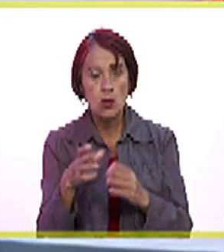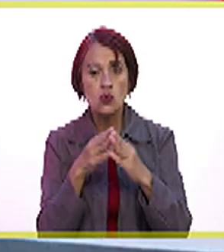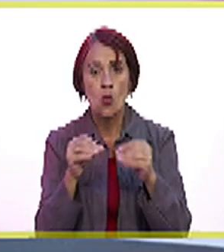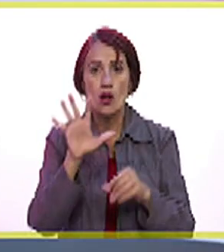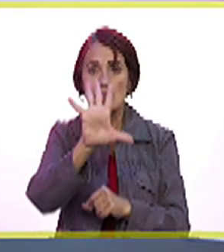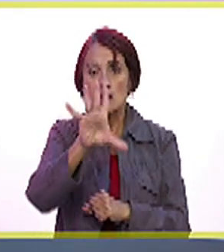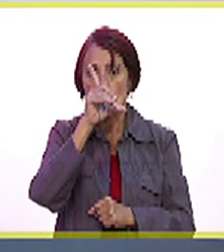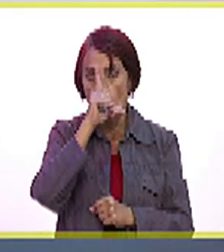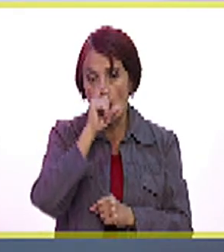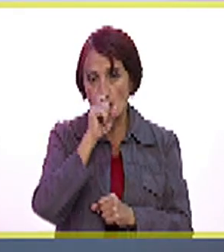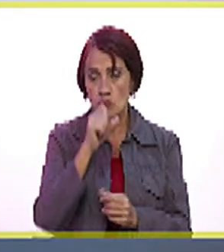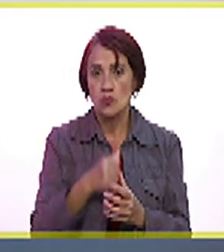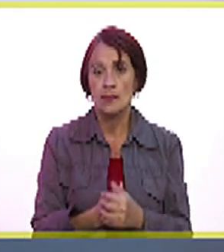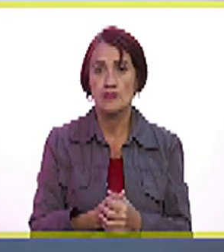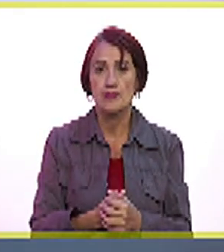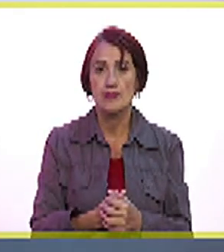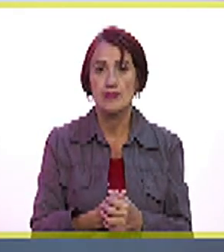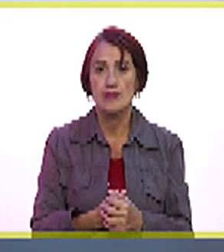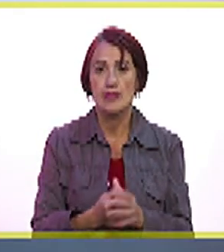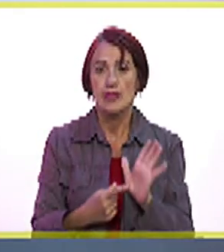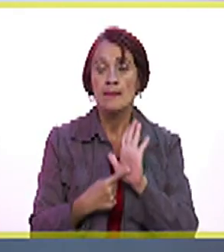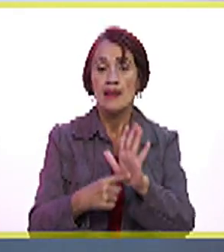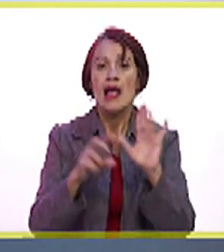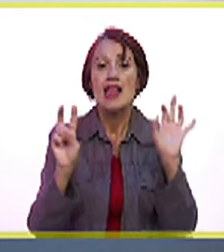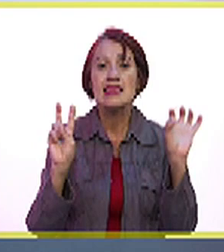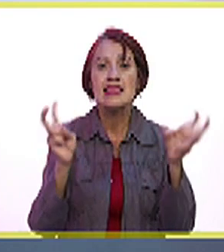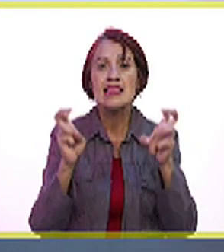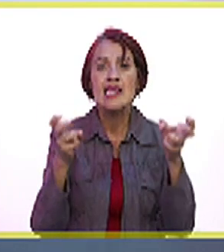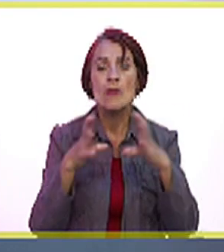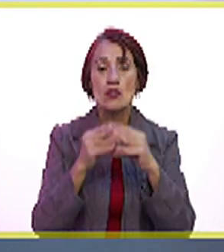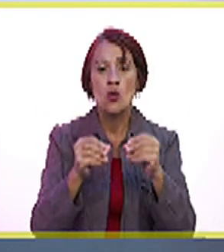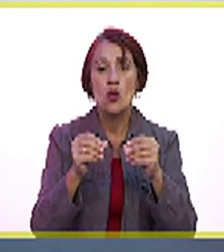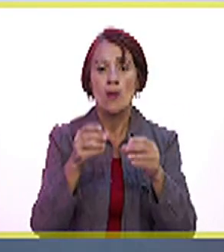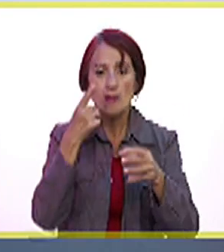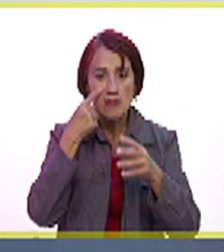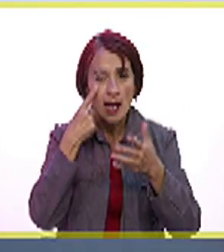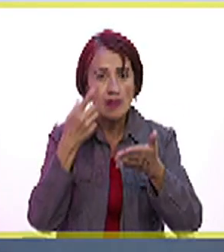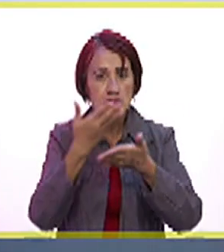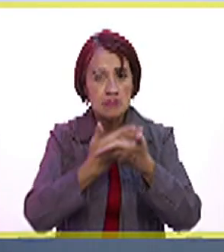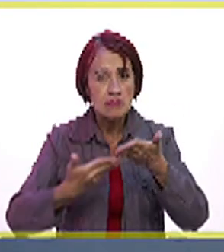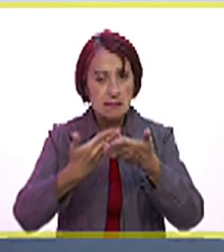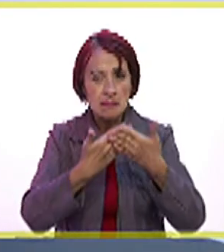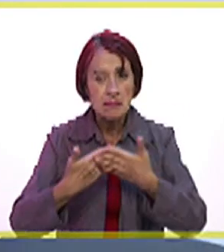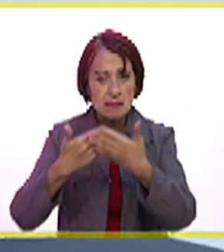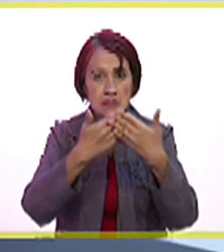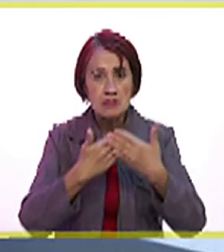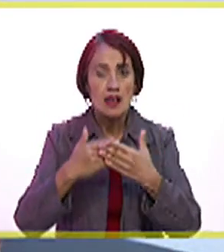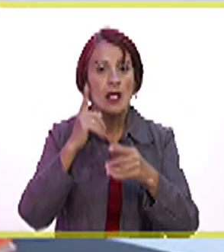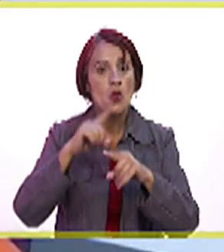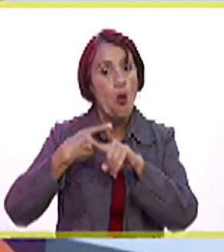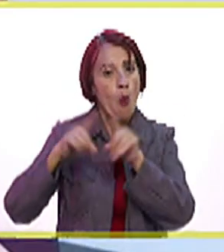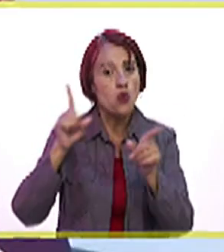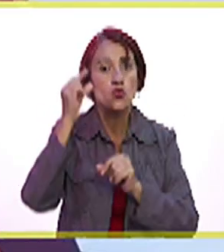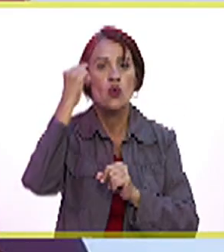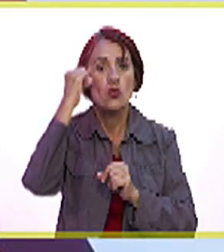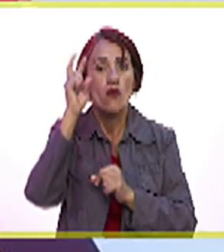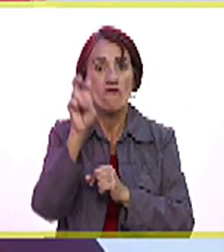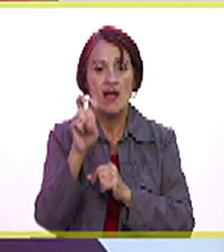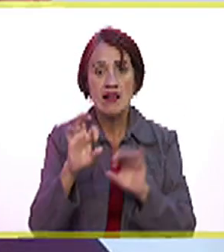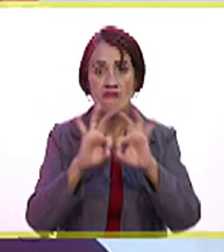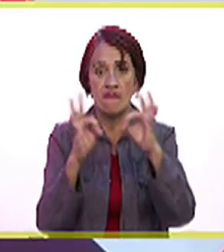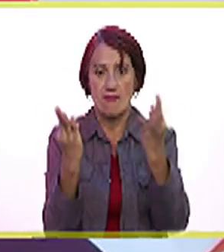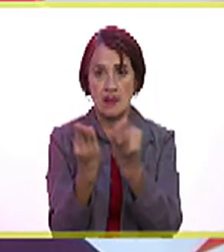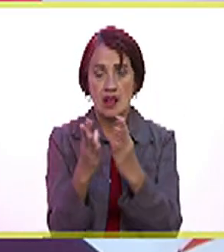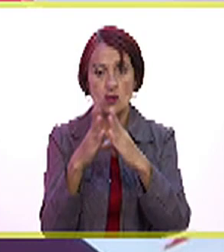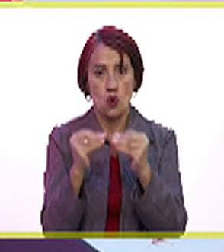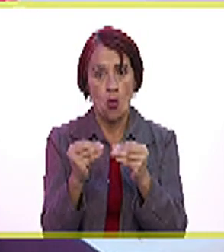año, ubica este texto y va a realizar cada una de esas actividades. Ya lo saben, nos vemos el próximo viernes para Cada Familia Una Escuela.